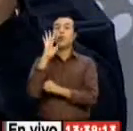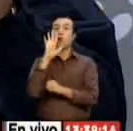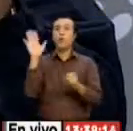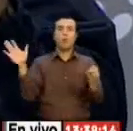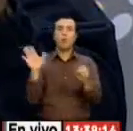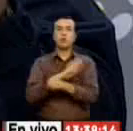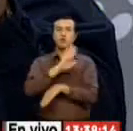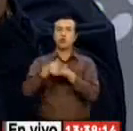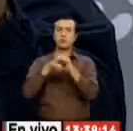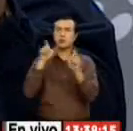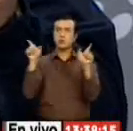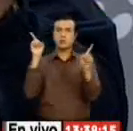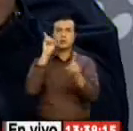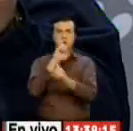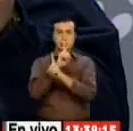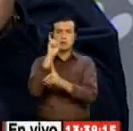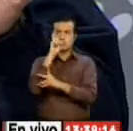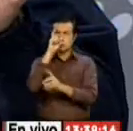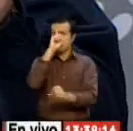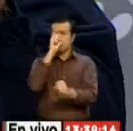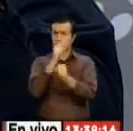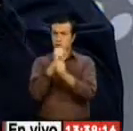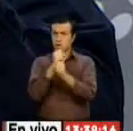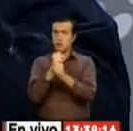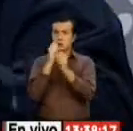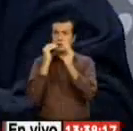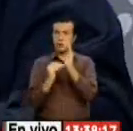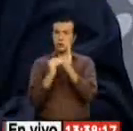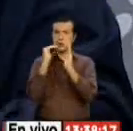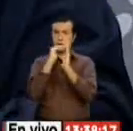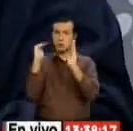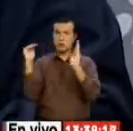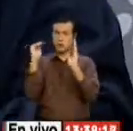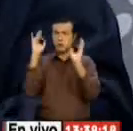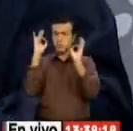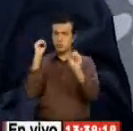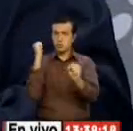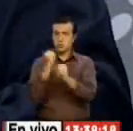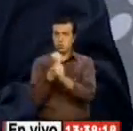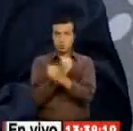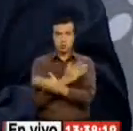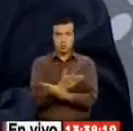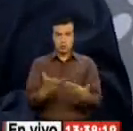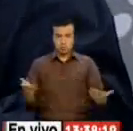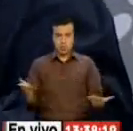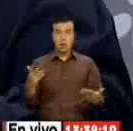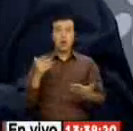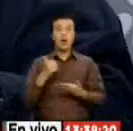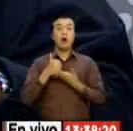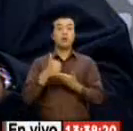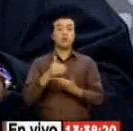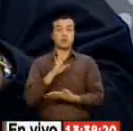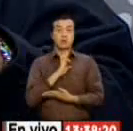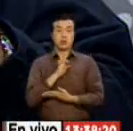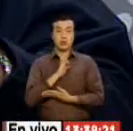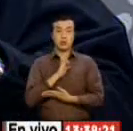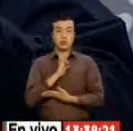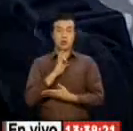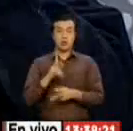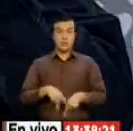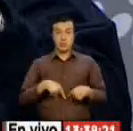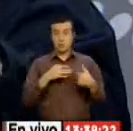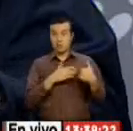total de las personas con discapacidad o al porcentaje ya de cumplimiento de la cuota laboral. Las entregas de ayudas técnicas con la misión Toda una